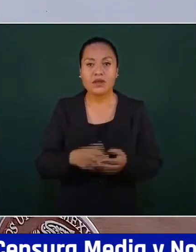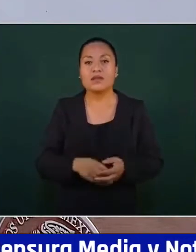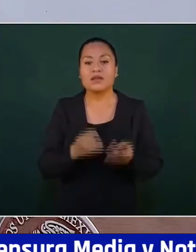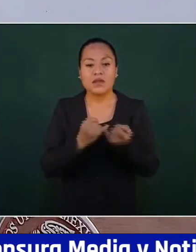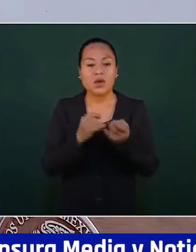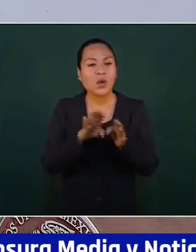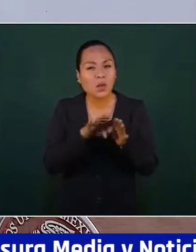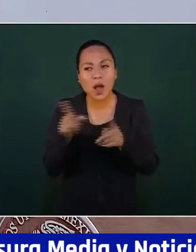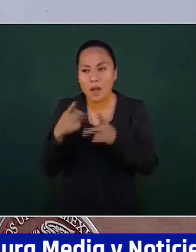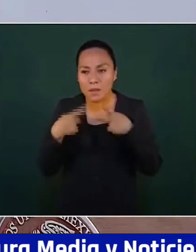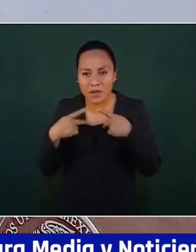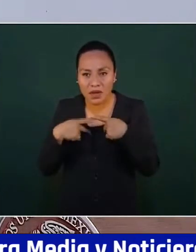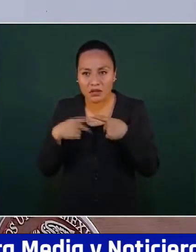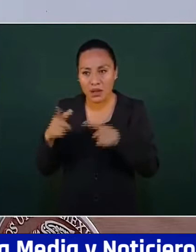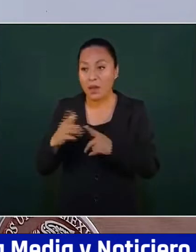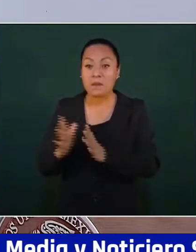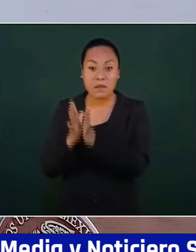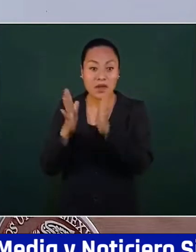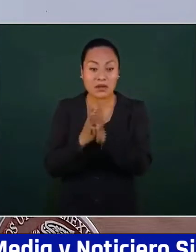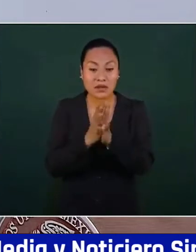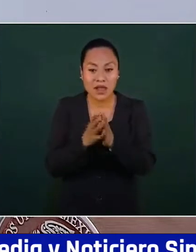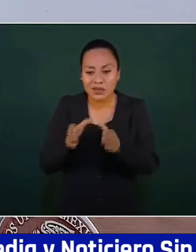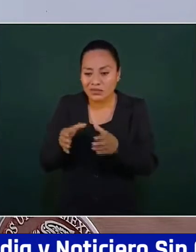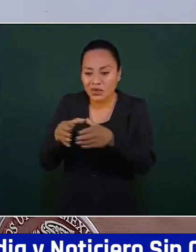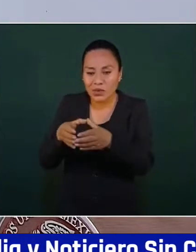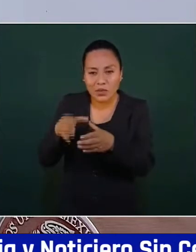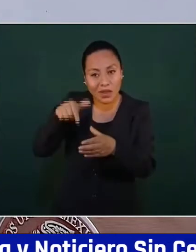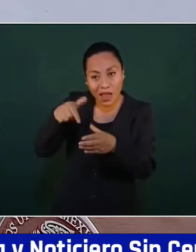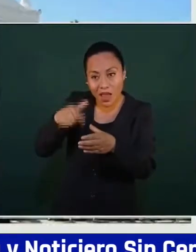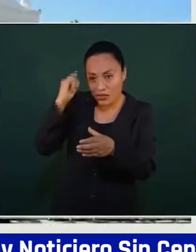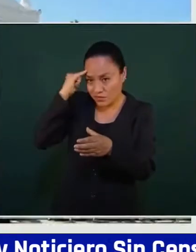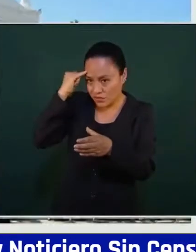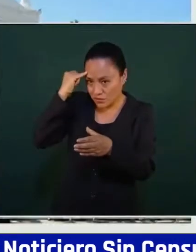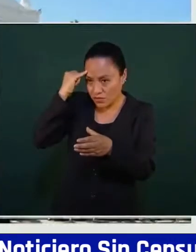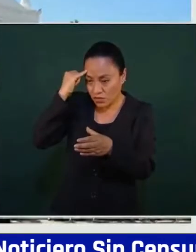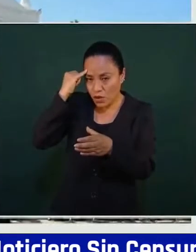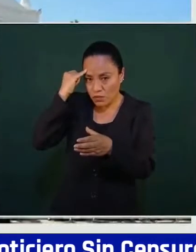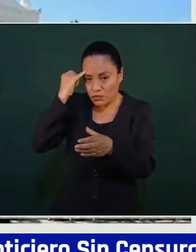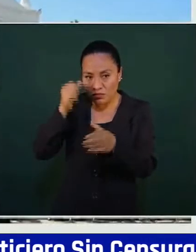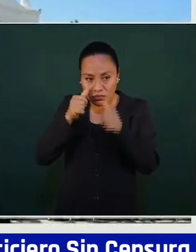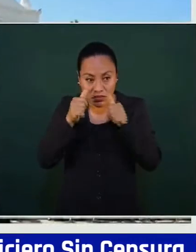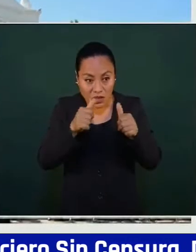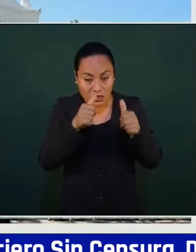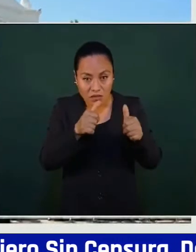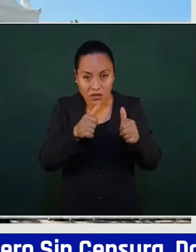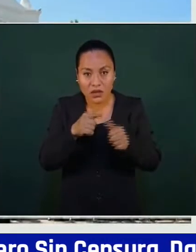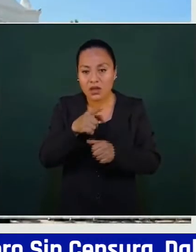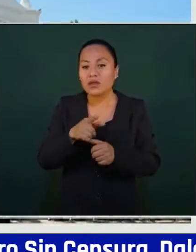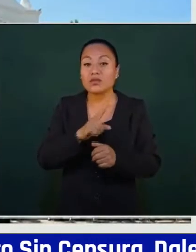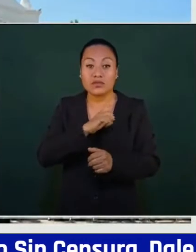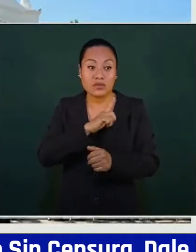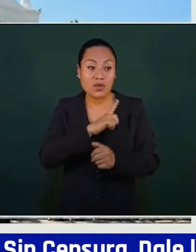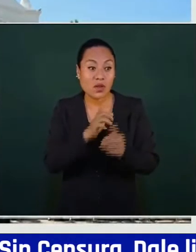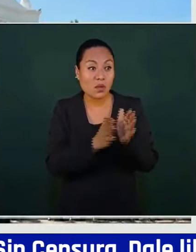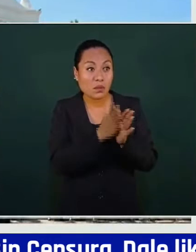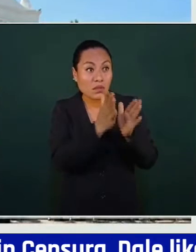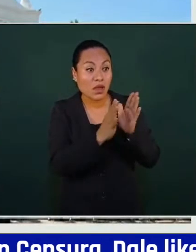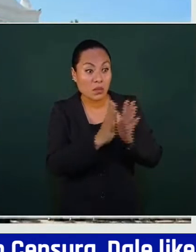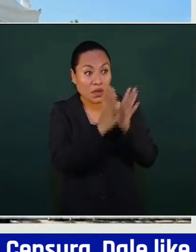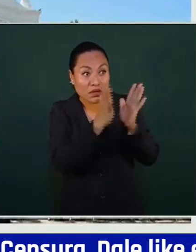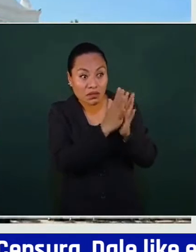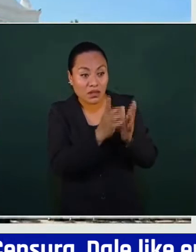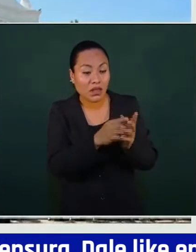dio la participación en una comunidad indígena, no solo participando en los trabajos de la restauración,